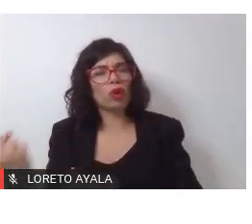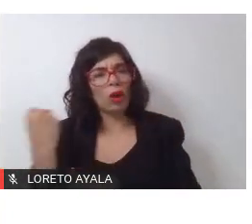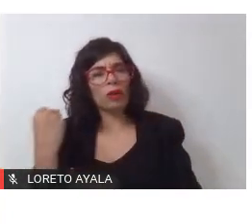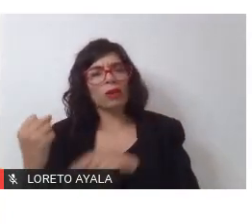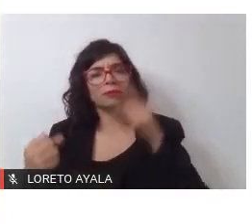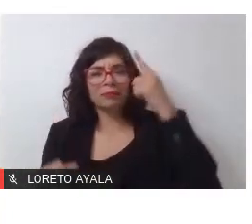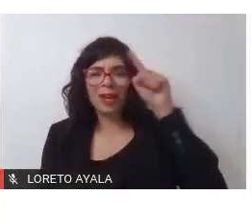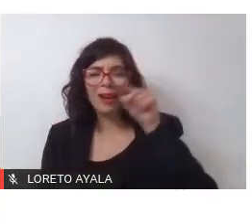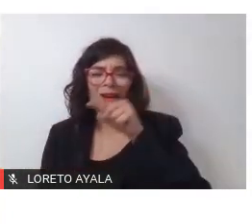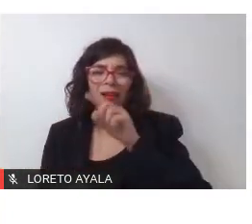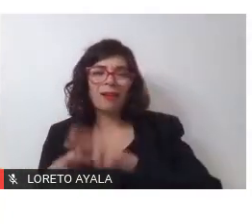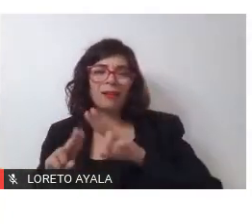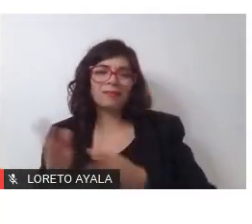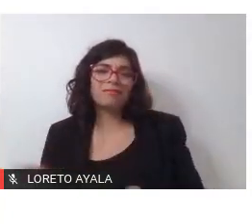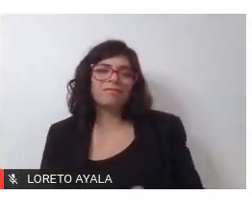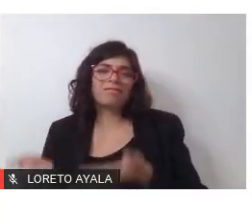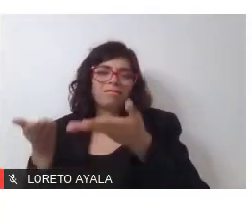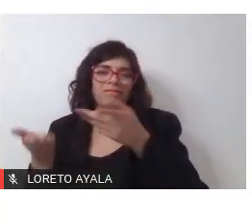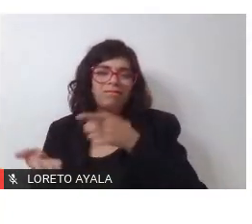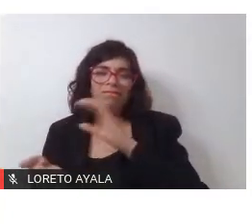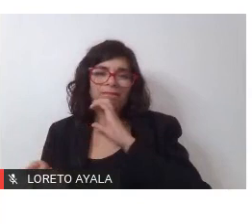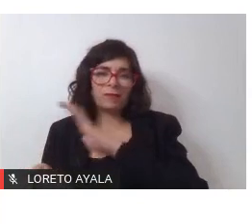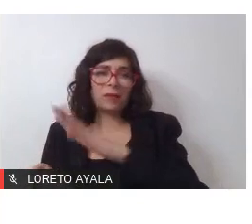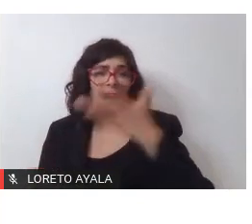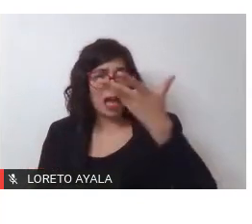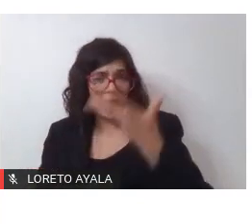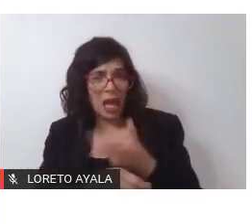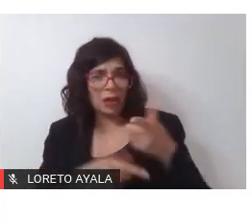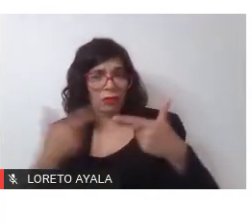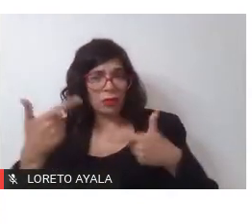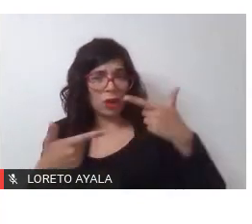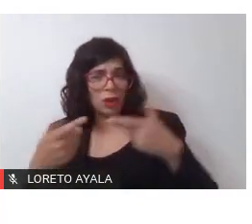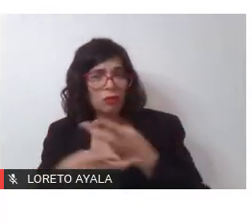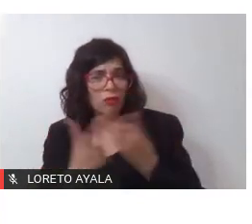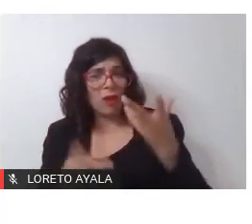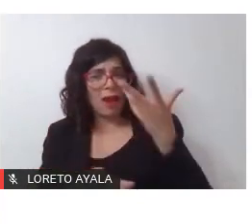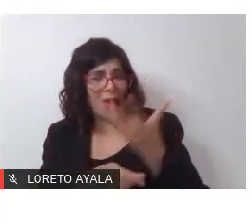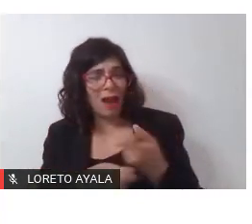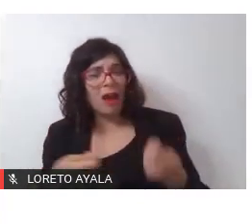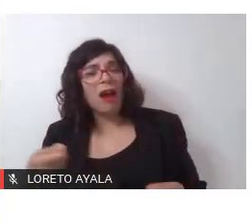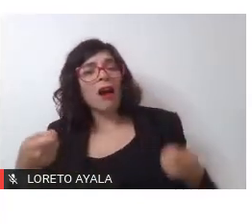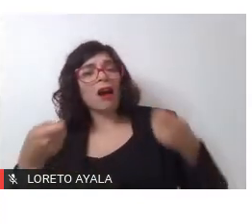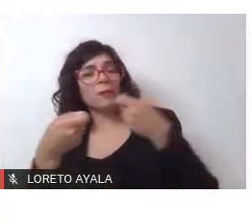rural. Existen políticas públicas, se han generado. Hay aportes